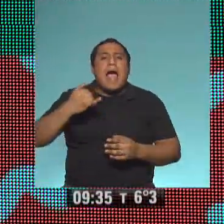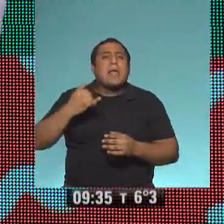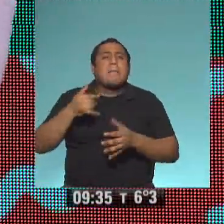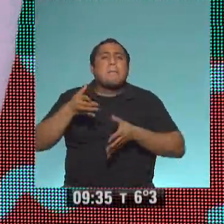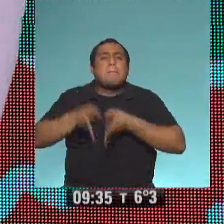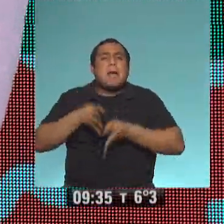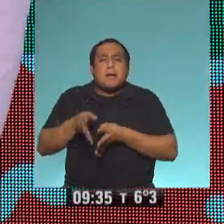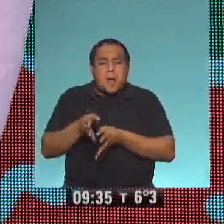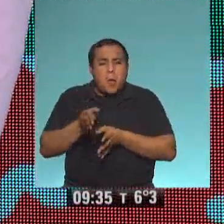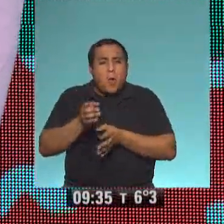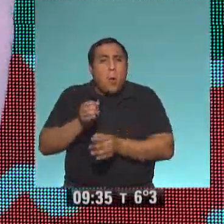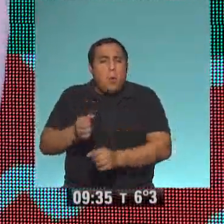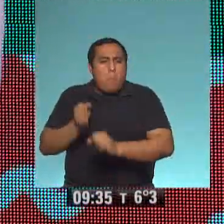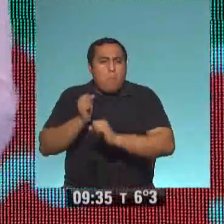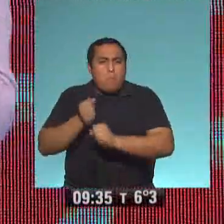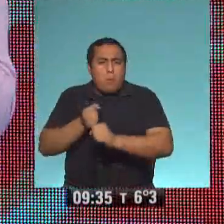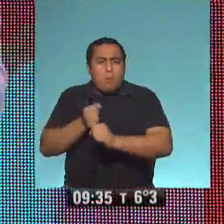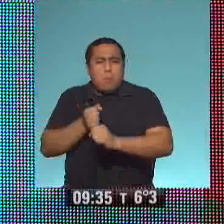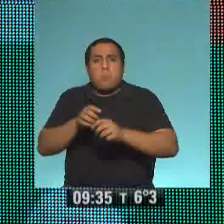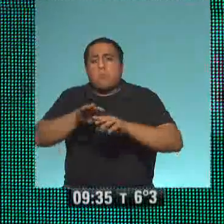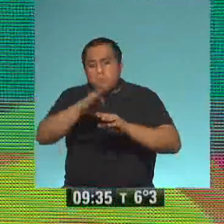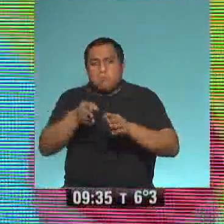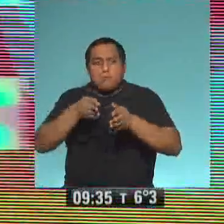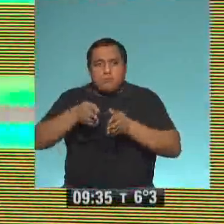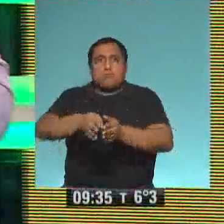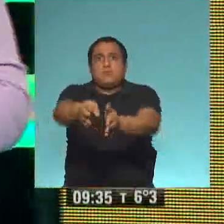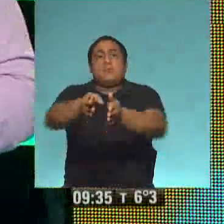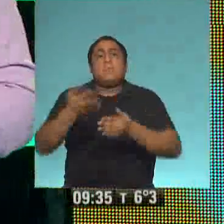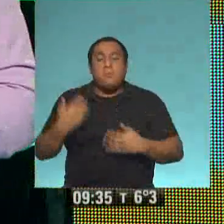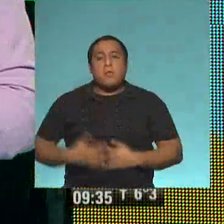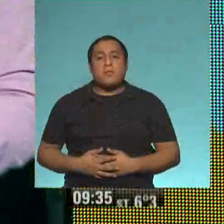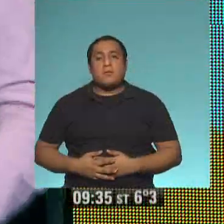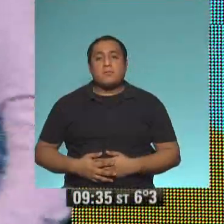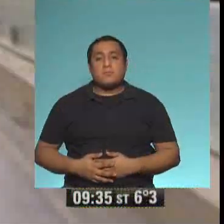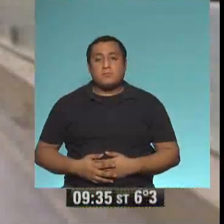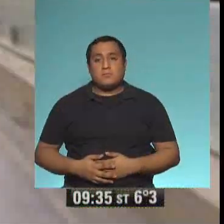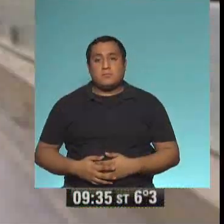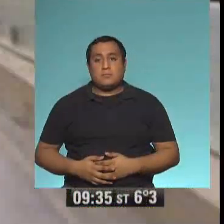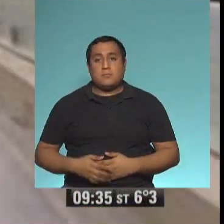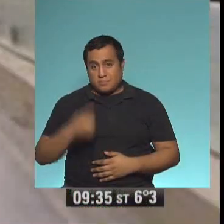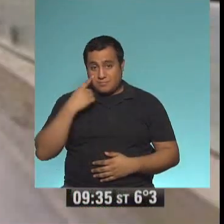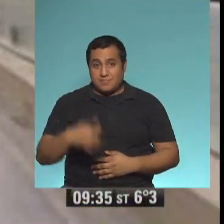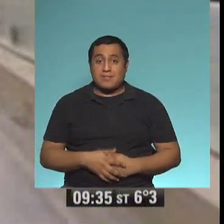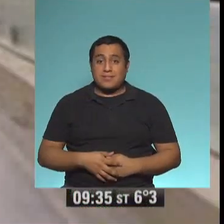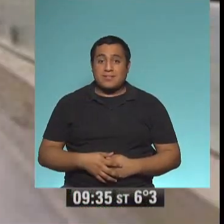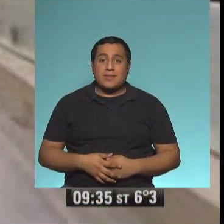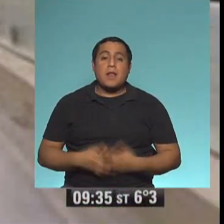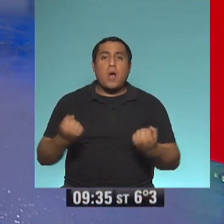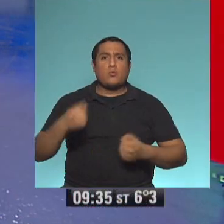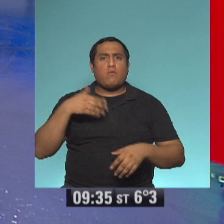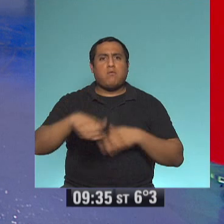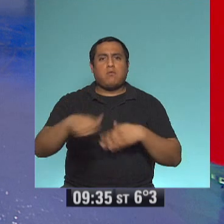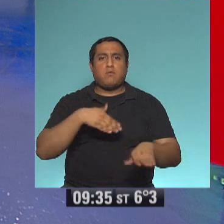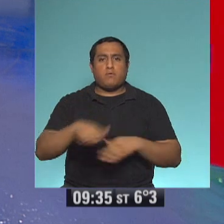nos permiten pasar de ese lugar a otro que de otra manera no lo podríamos hacer. Ahí hay un túnel que pasa por el que pasan los autos. Si no es